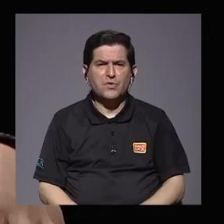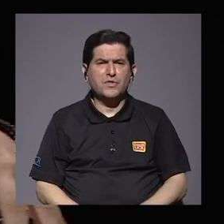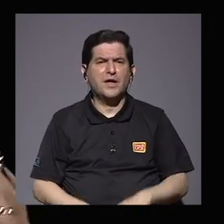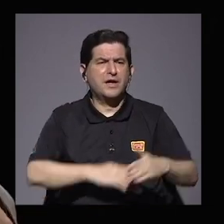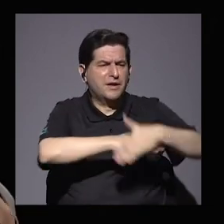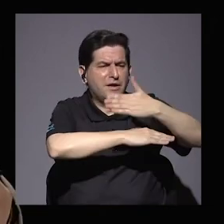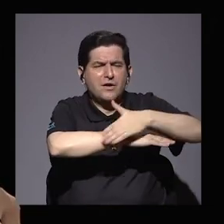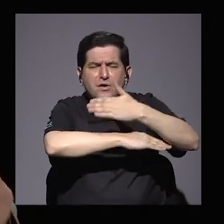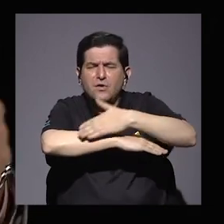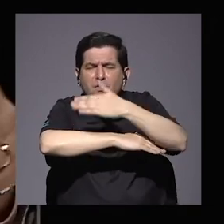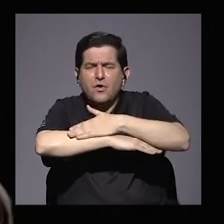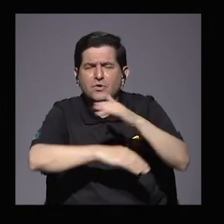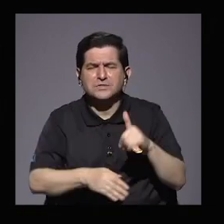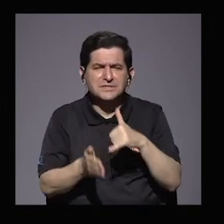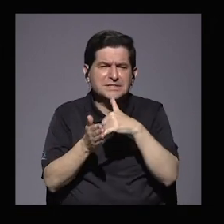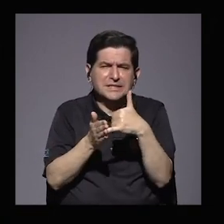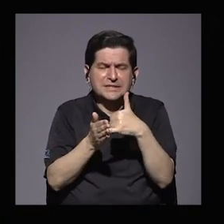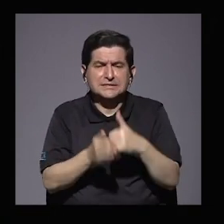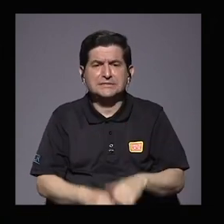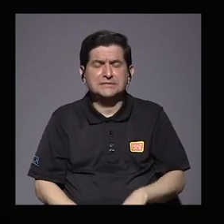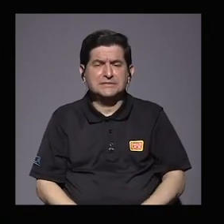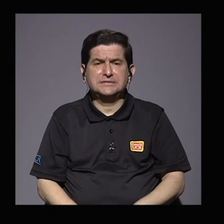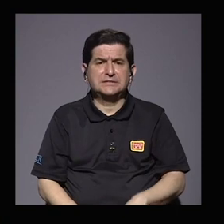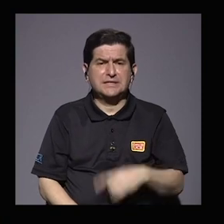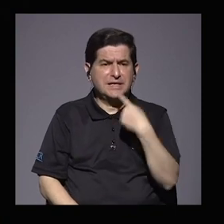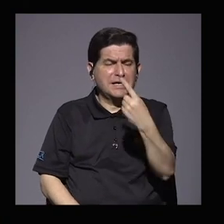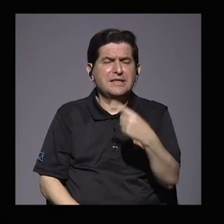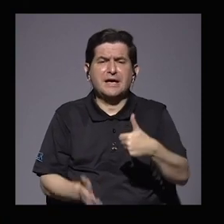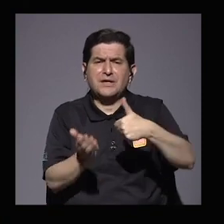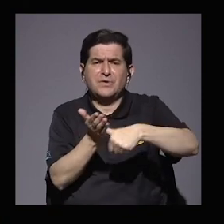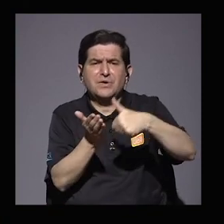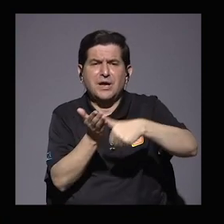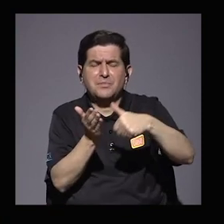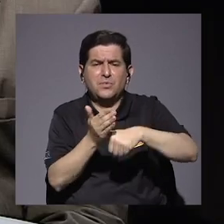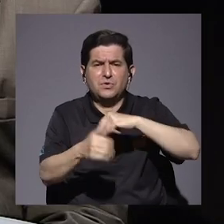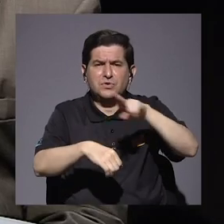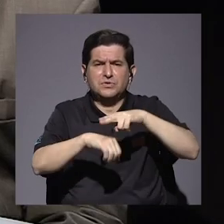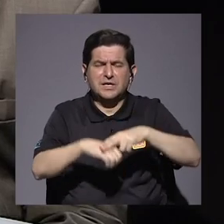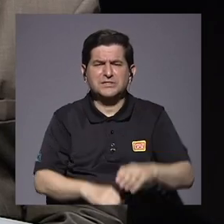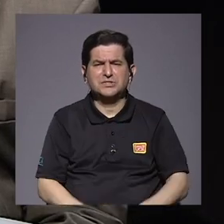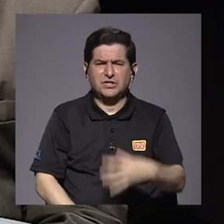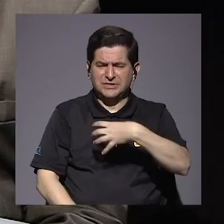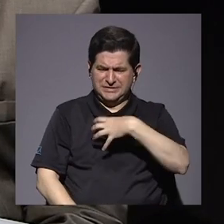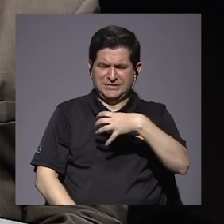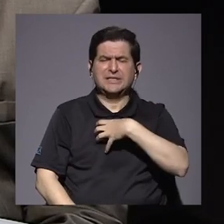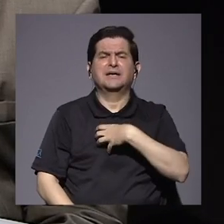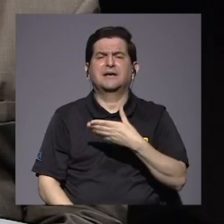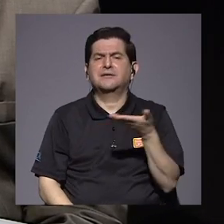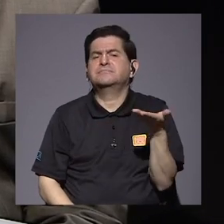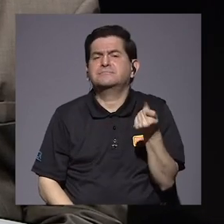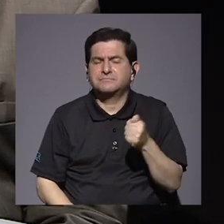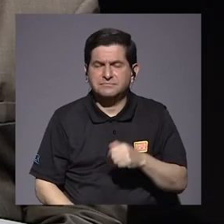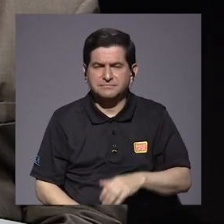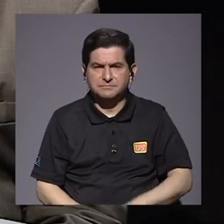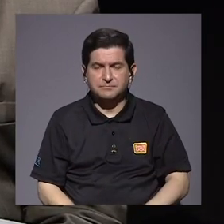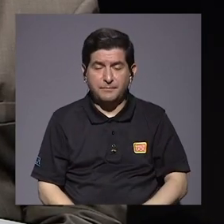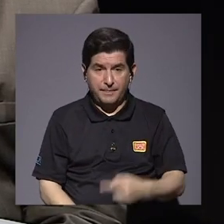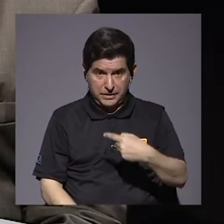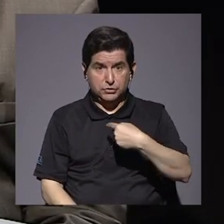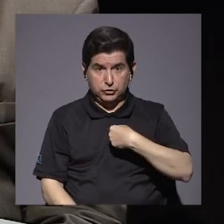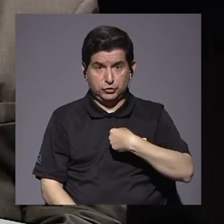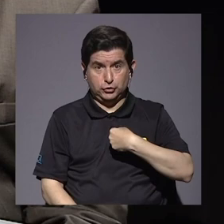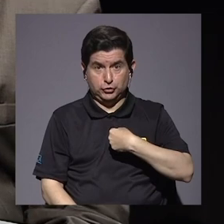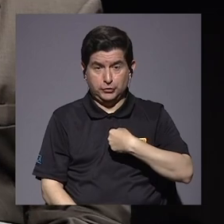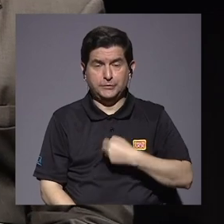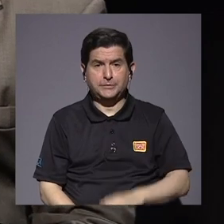sectores costeros que son los más vulnerables que en la elección vociferaron indignaciones? Vamos a ver, efectivamente yo